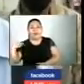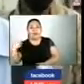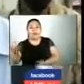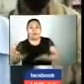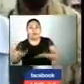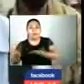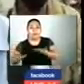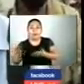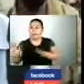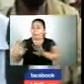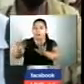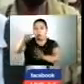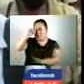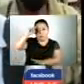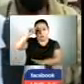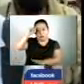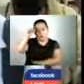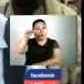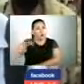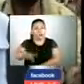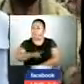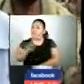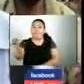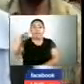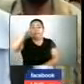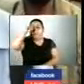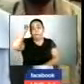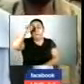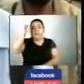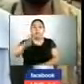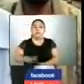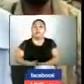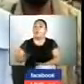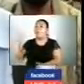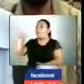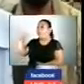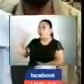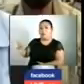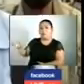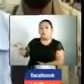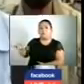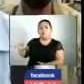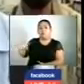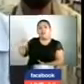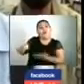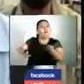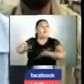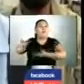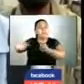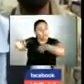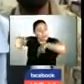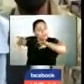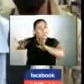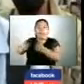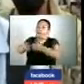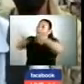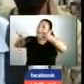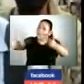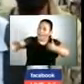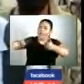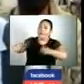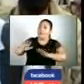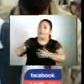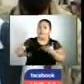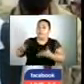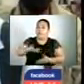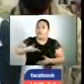laboró, no trabajó, y de igual manera hoy no van a trabajar. ¿Pero la actividad comercial no se suspendió? No, la actividad comercial no, ese es muy aparte al